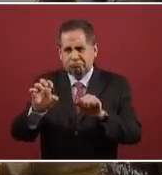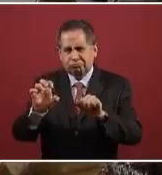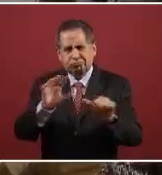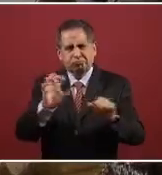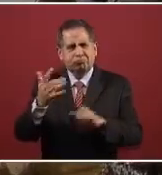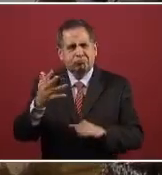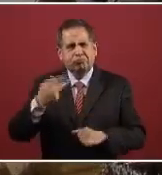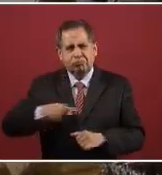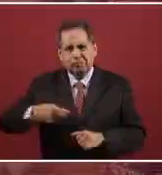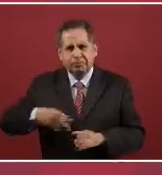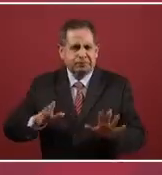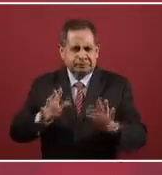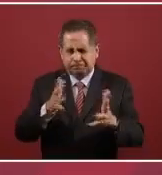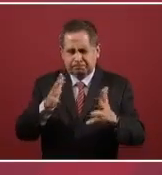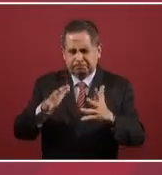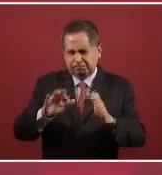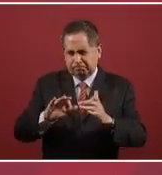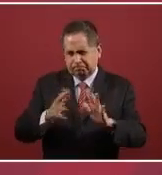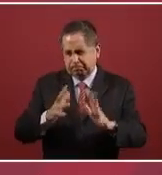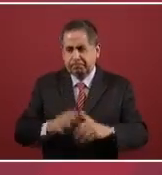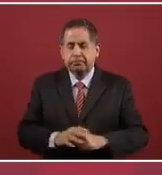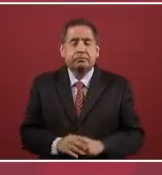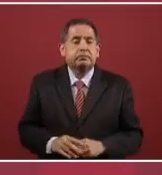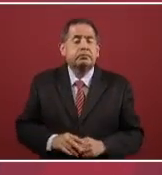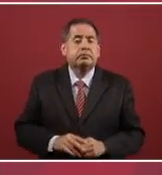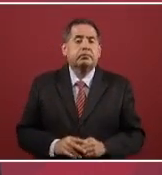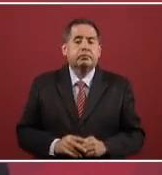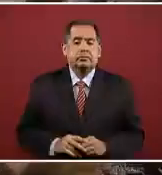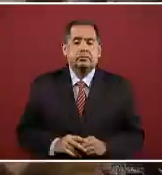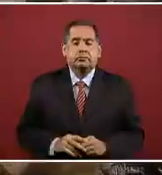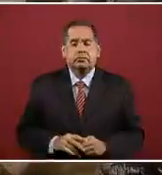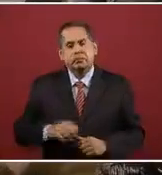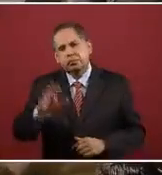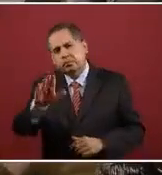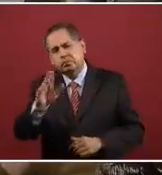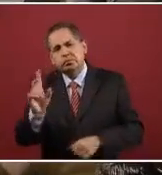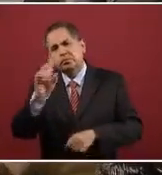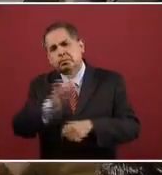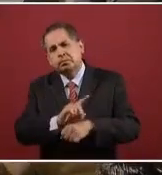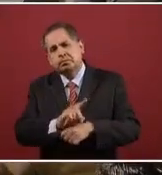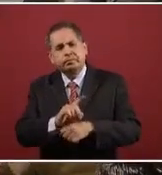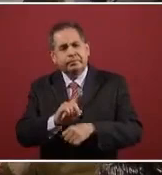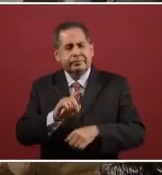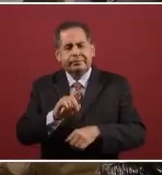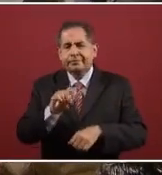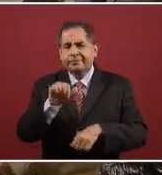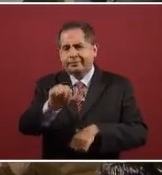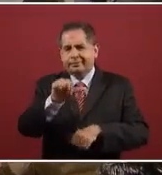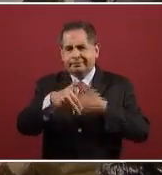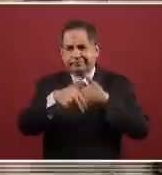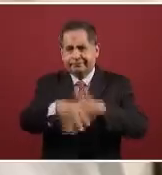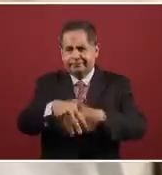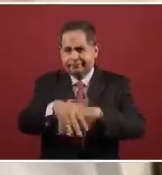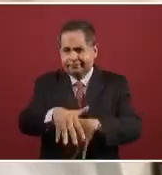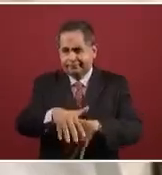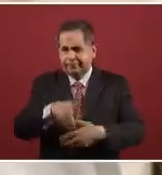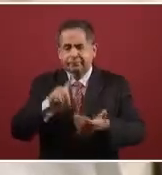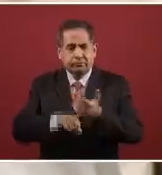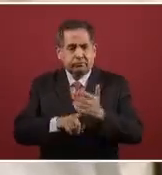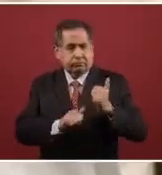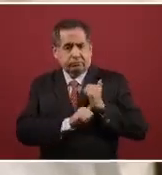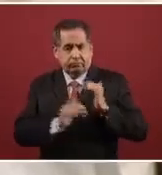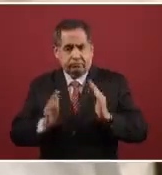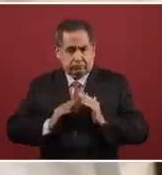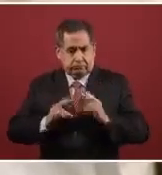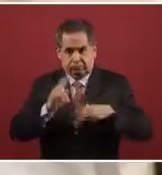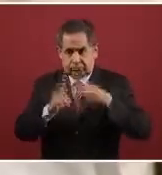650 invitados aproximadamente. Y en la parada militar el 16, ¿qué tanto está prevista la participación del ejército,